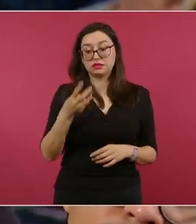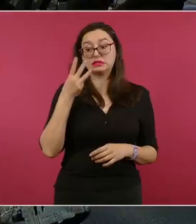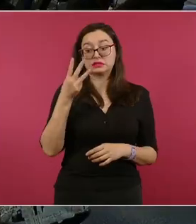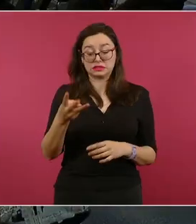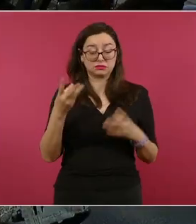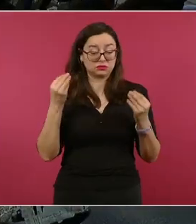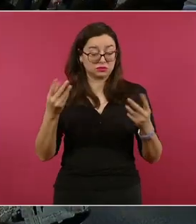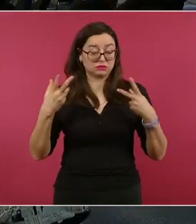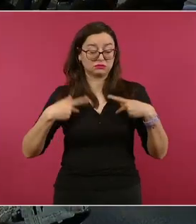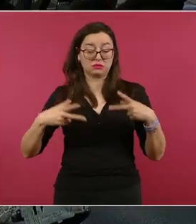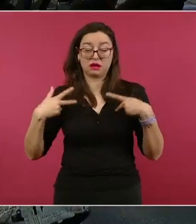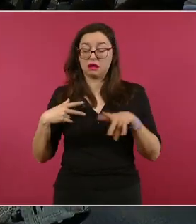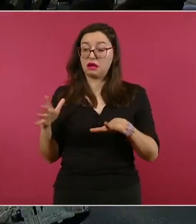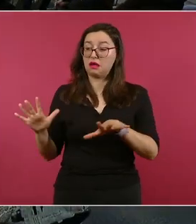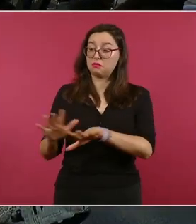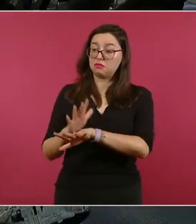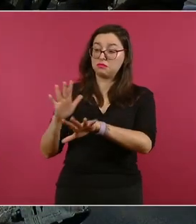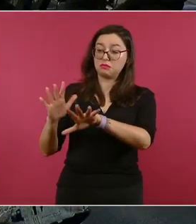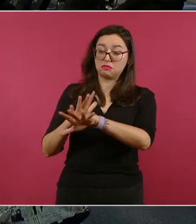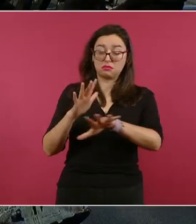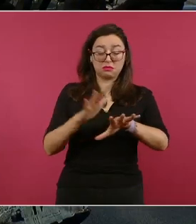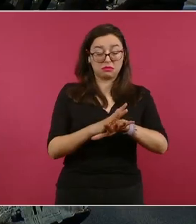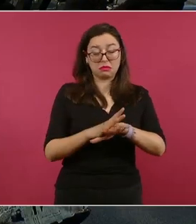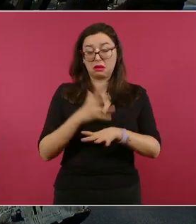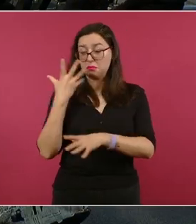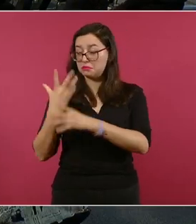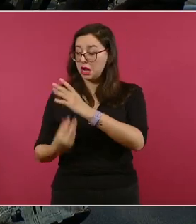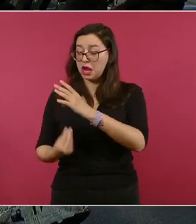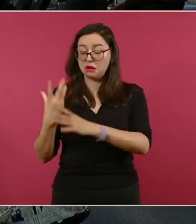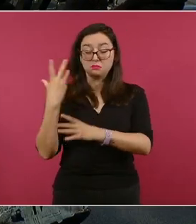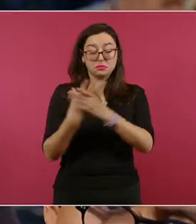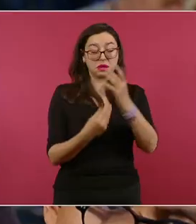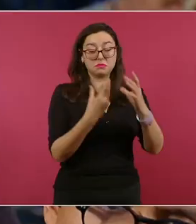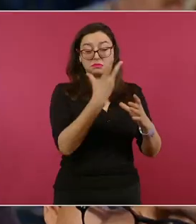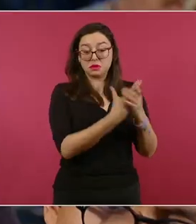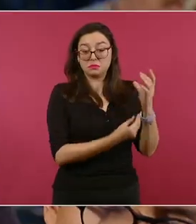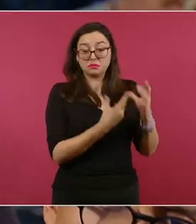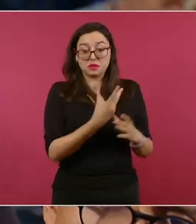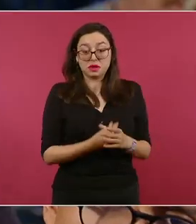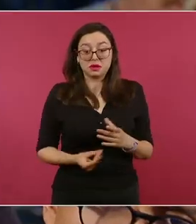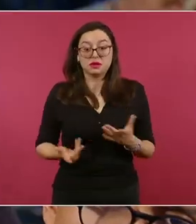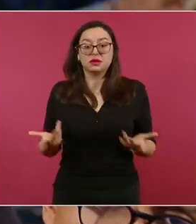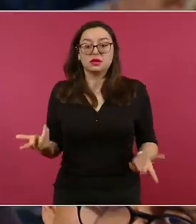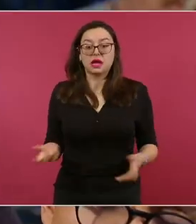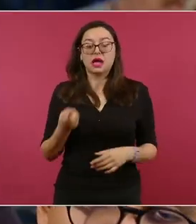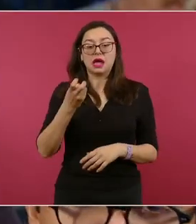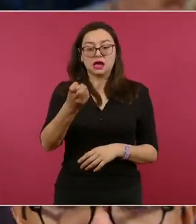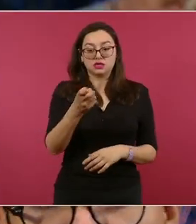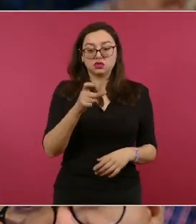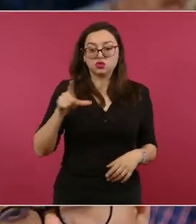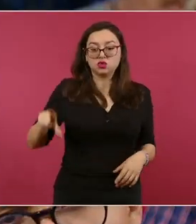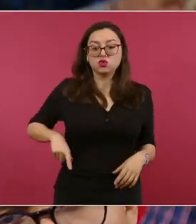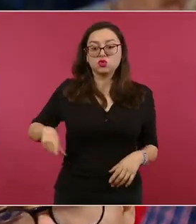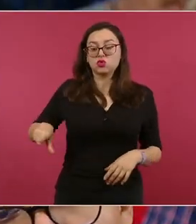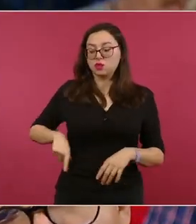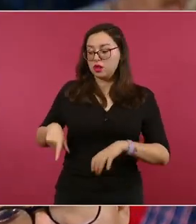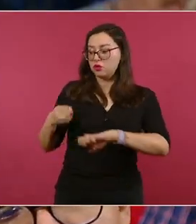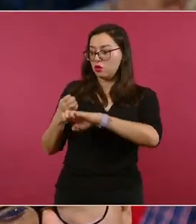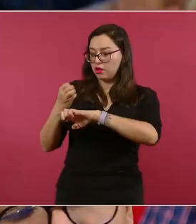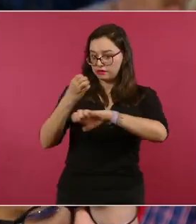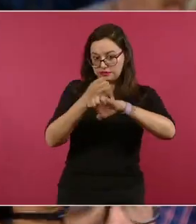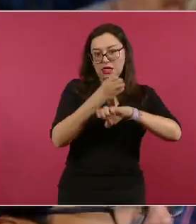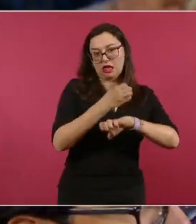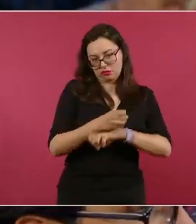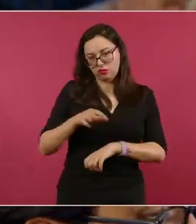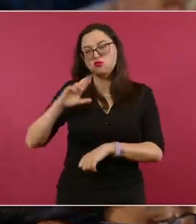manera forzada al interior de México, bueno, obviamente en todo el país, a pesar que se ha solicitado también información a los gobiernos locales, que son